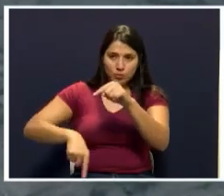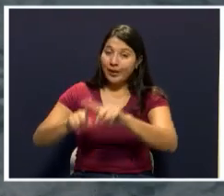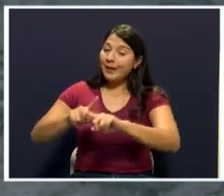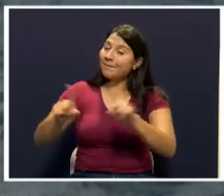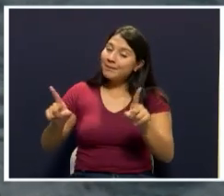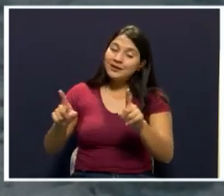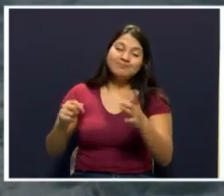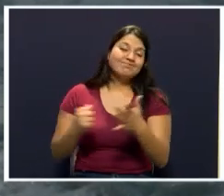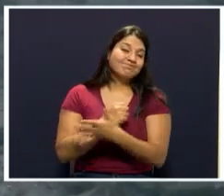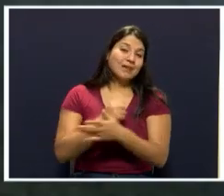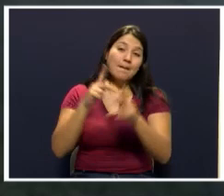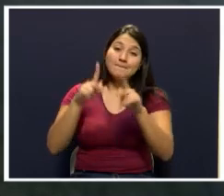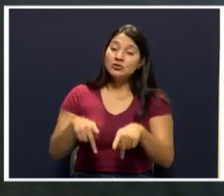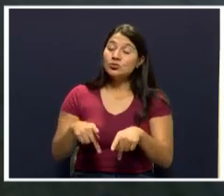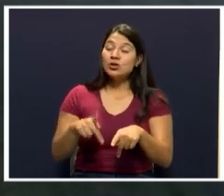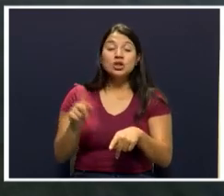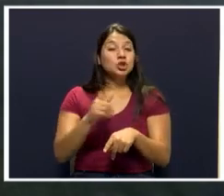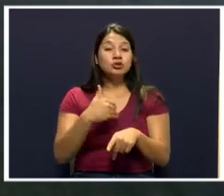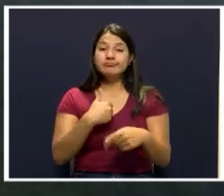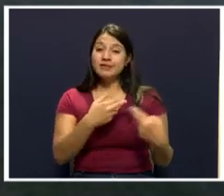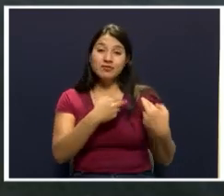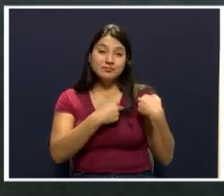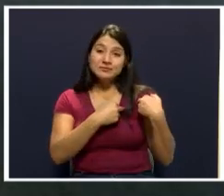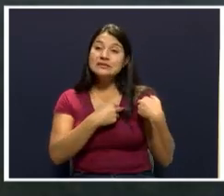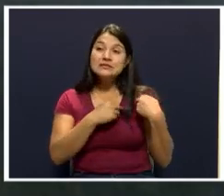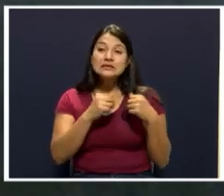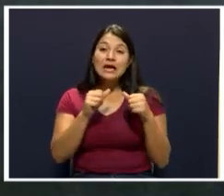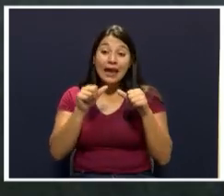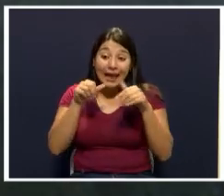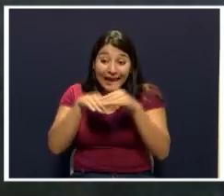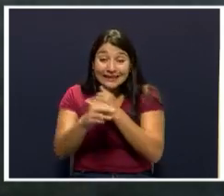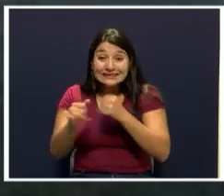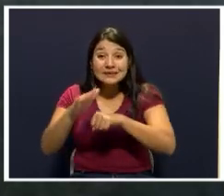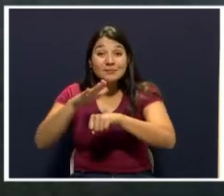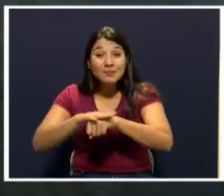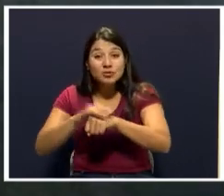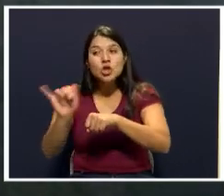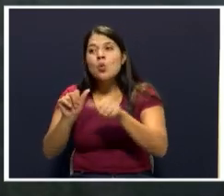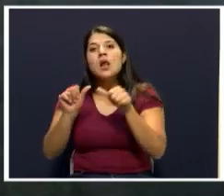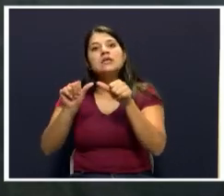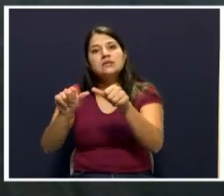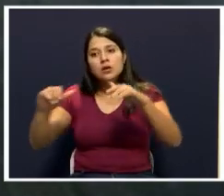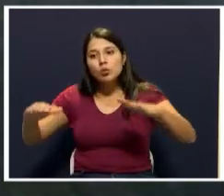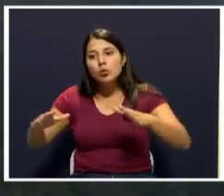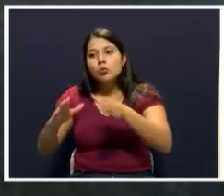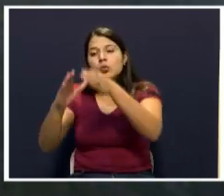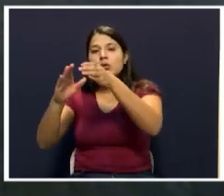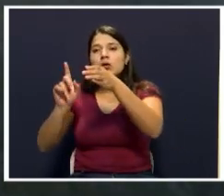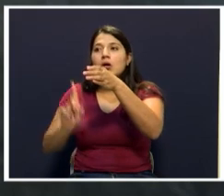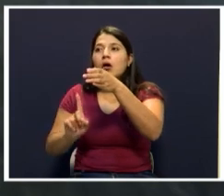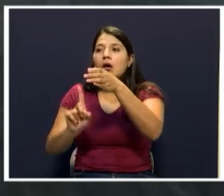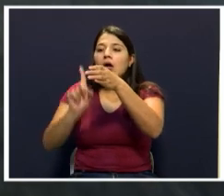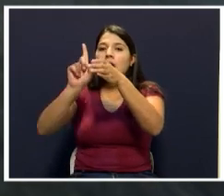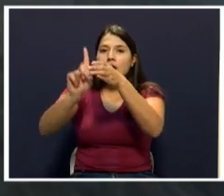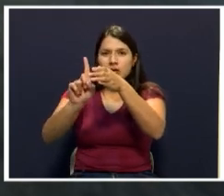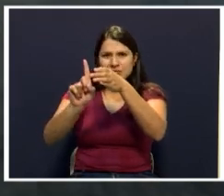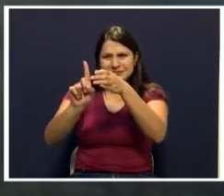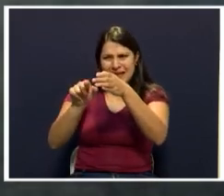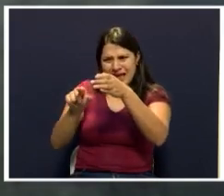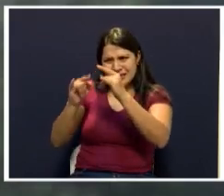sigue siendo muy irresponsable. Ayer tuvimos reporte de una gente que estaba acampando cerca del cráter